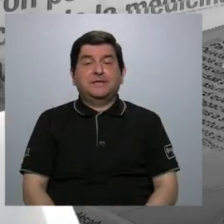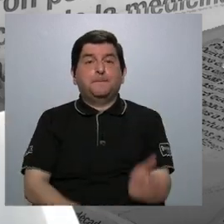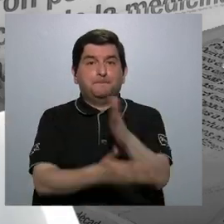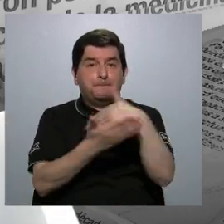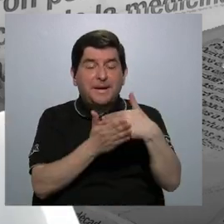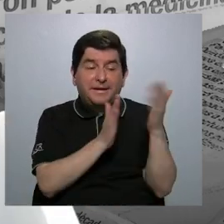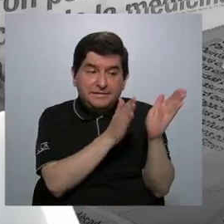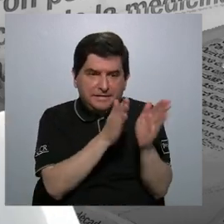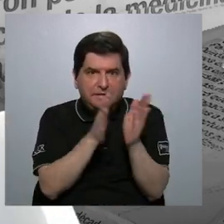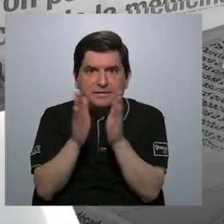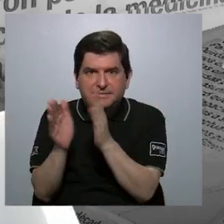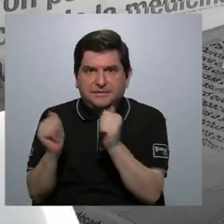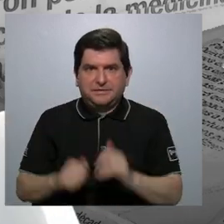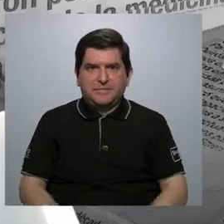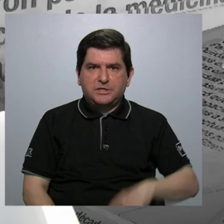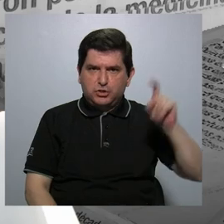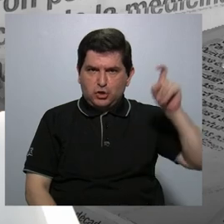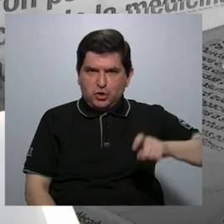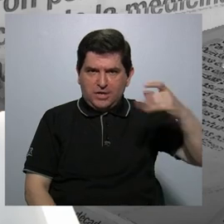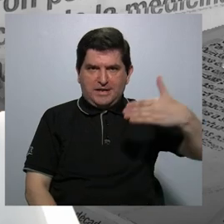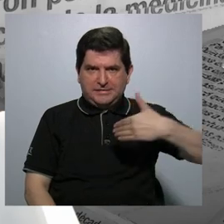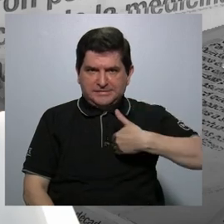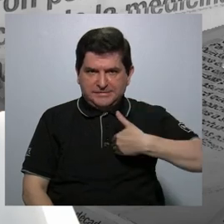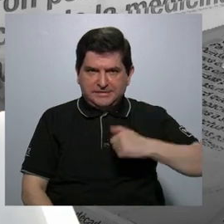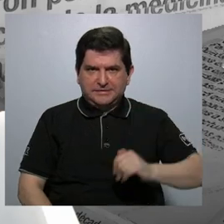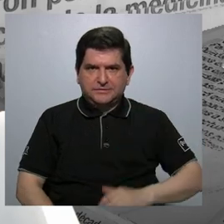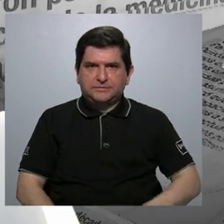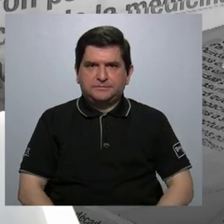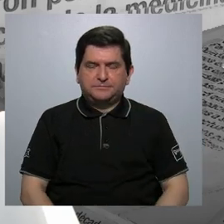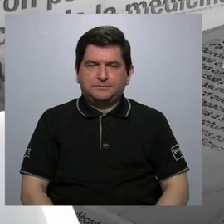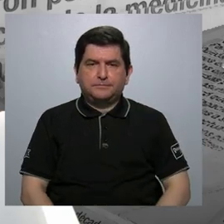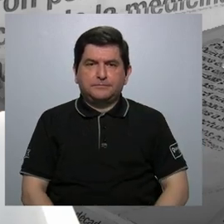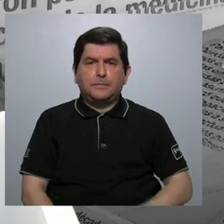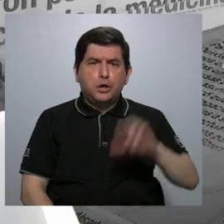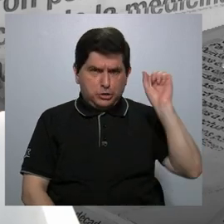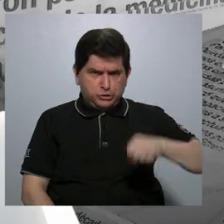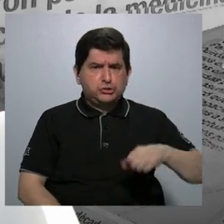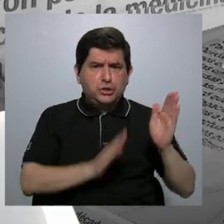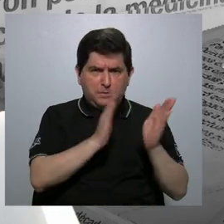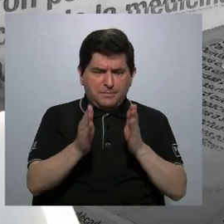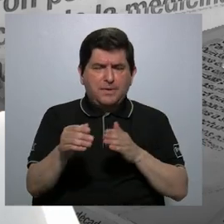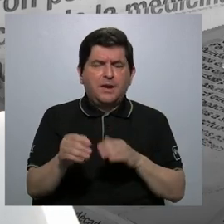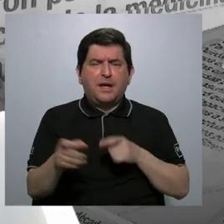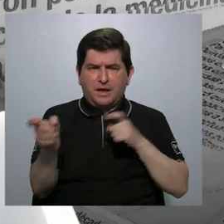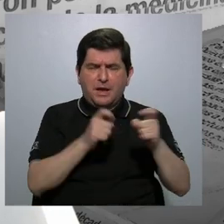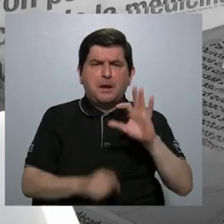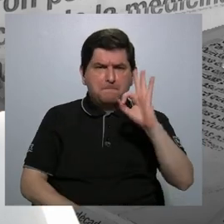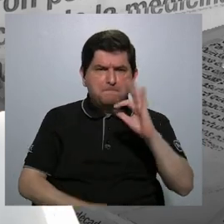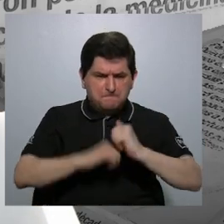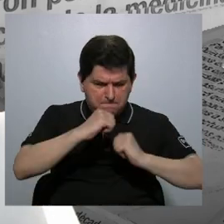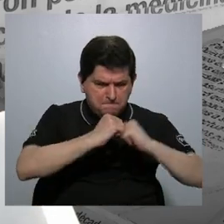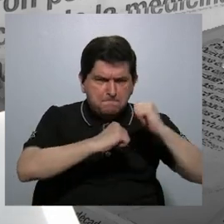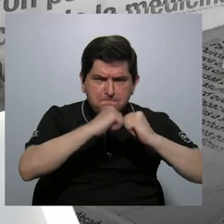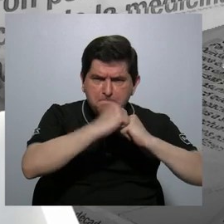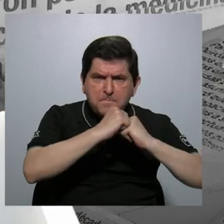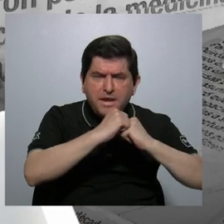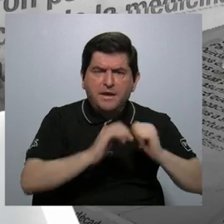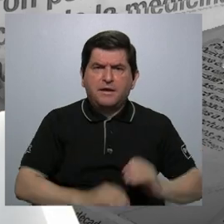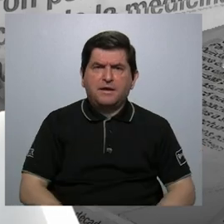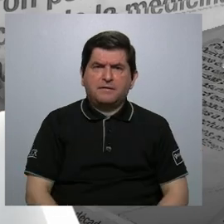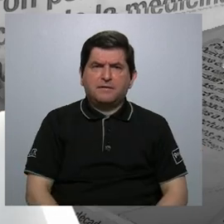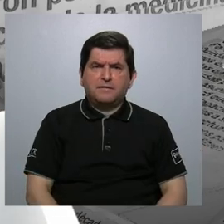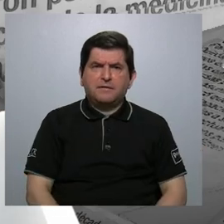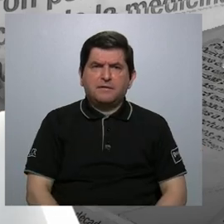parte de la planificación, ¿verdad?, que necesitamos tener. Si hay un plan regulador bien estructurado, inclusive